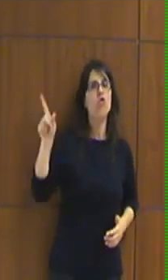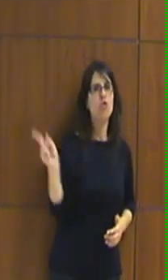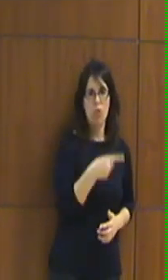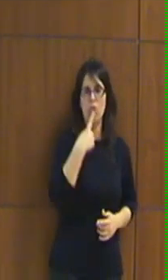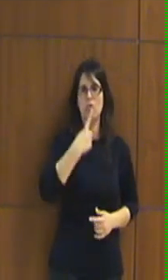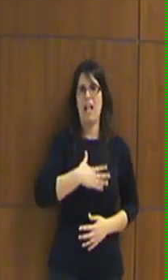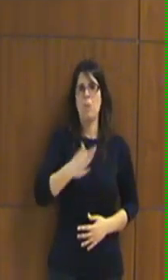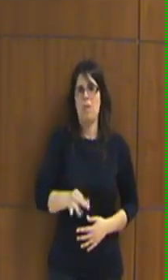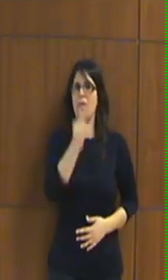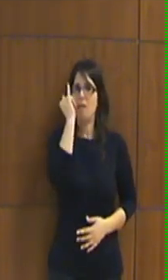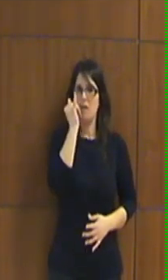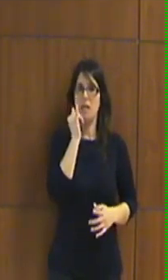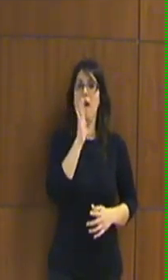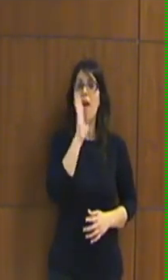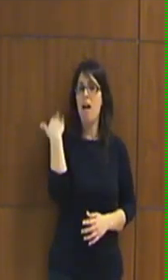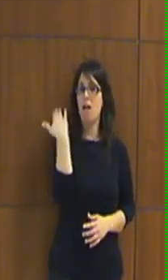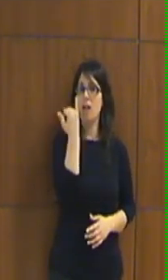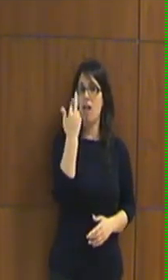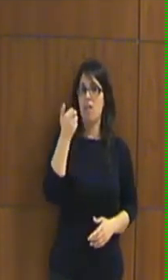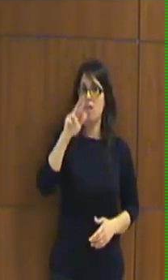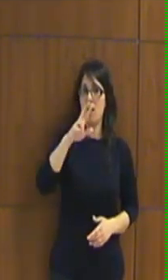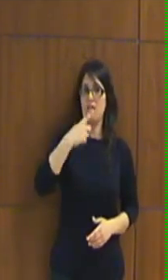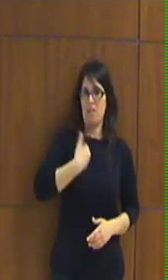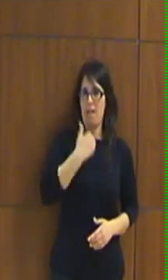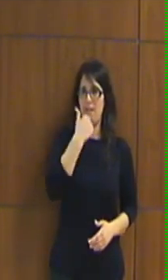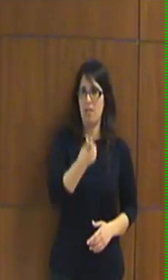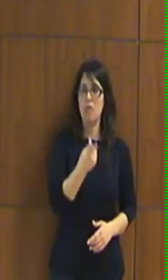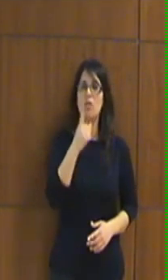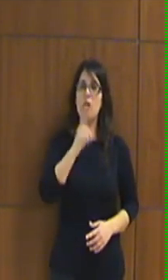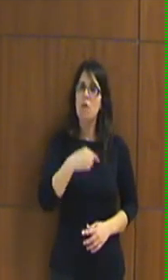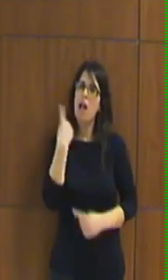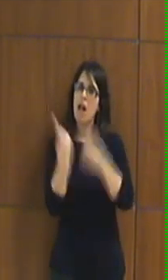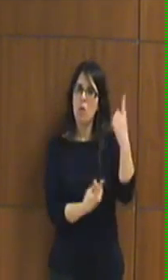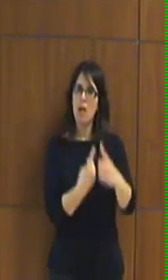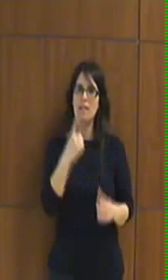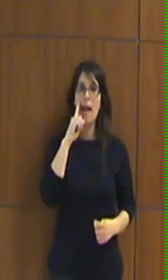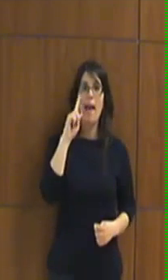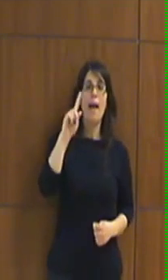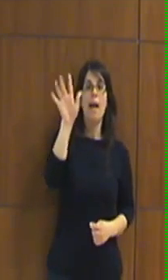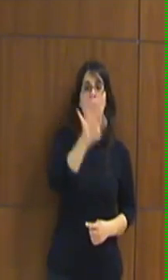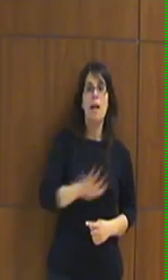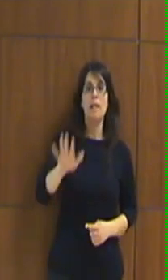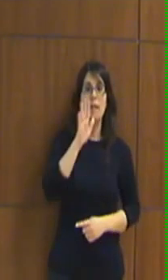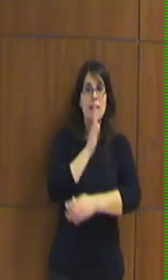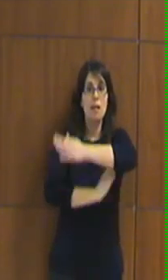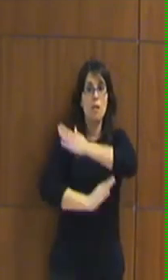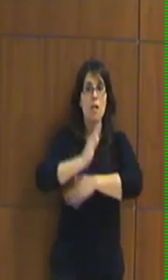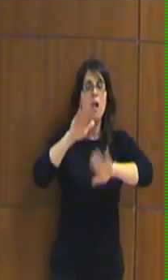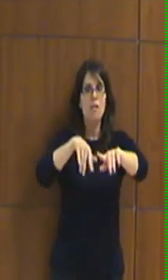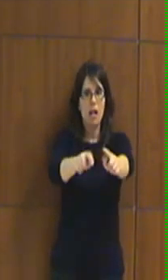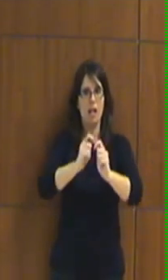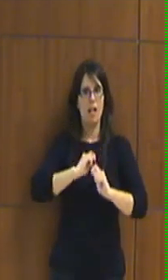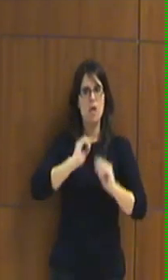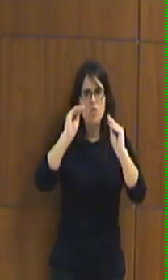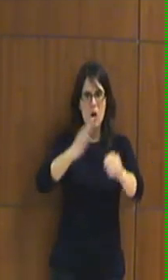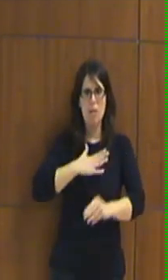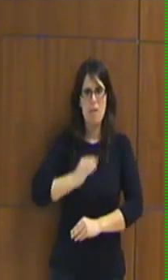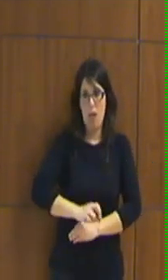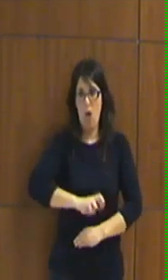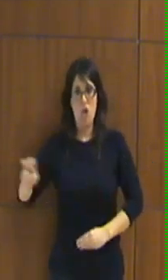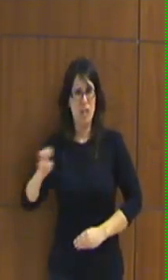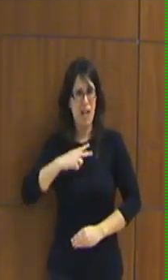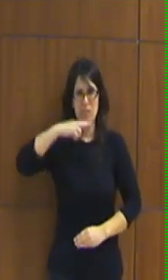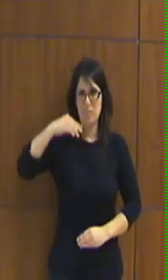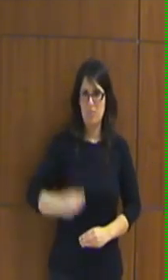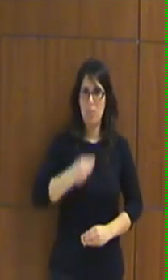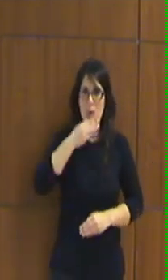antes Javier, algunas aparentes discapacidades son realmente capacidades magníficas, ¿no? Porque mejoran